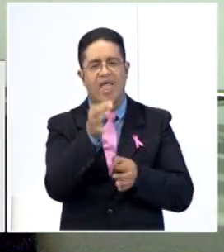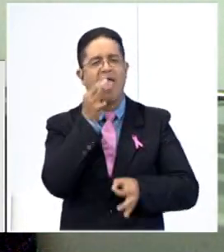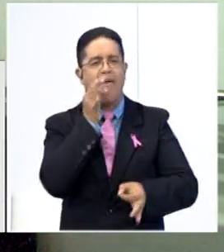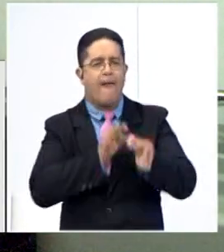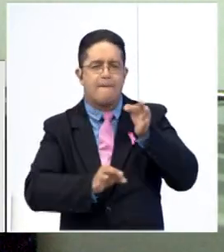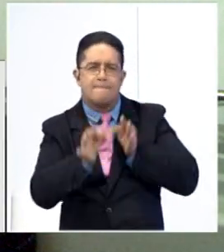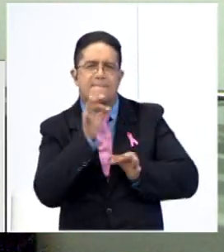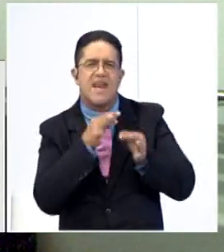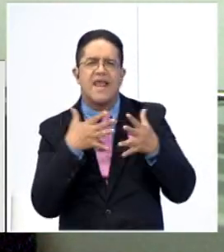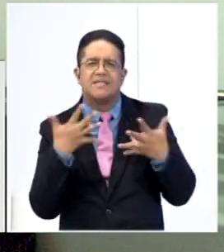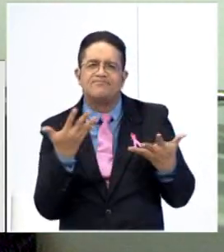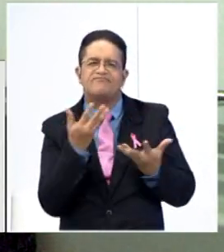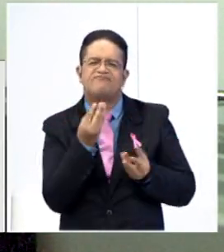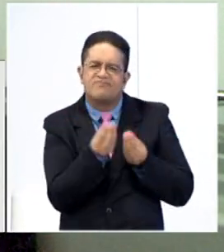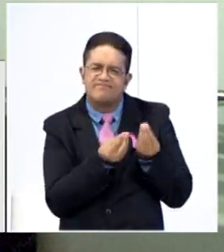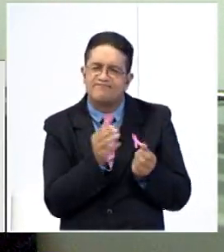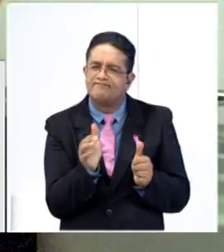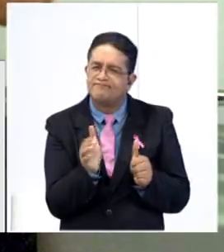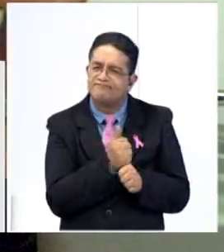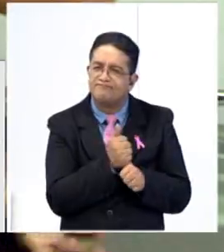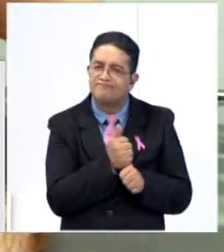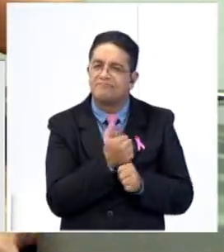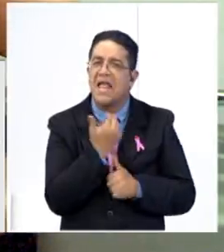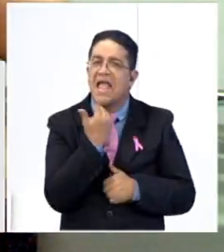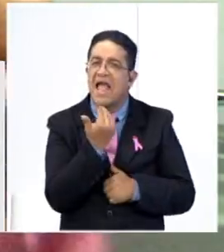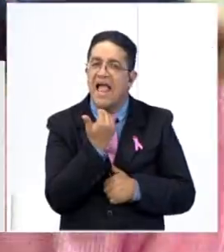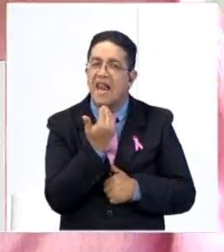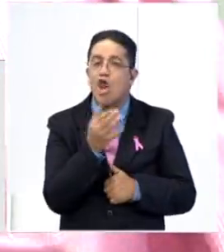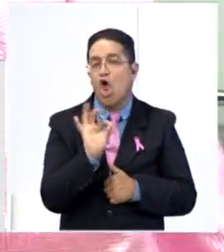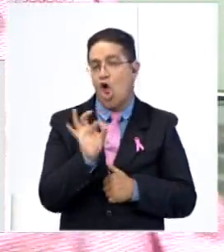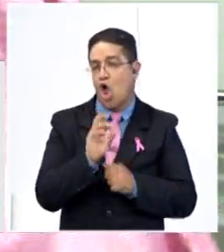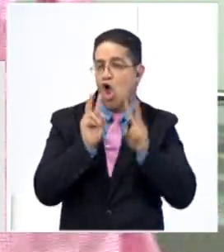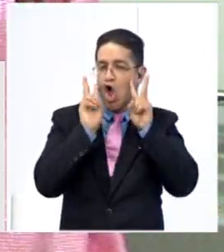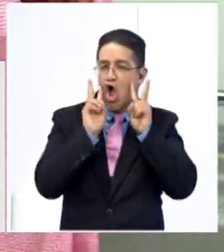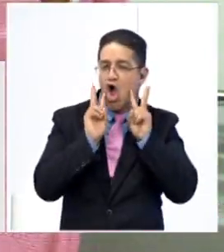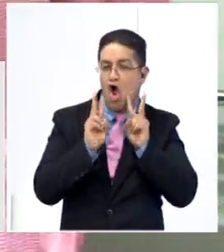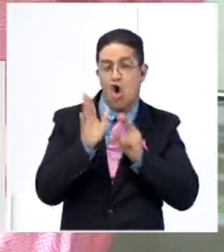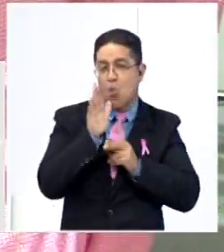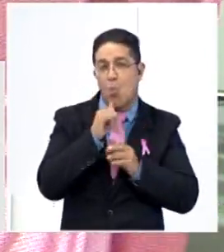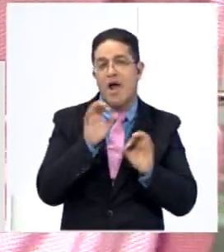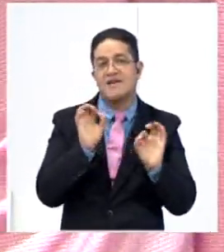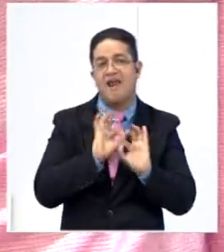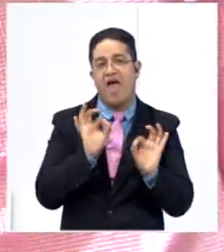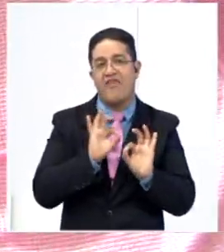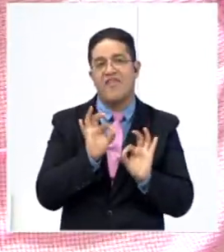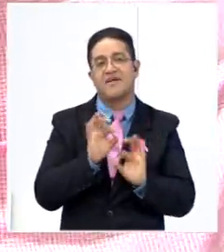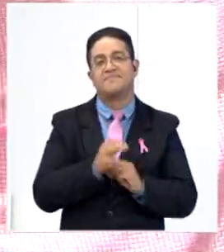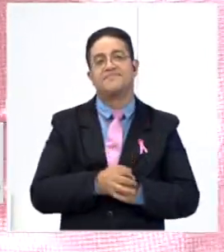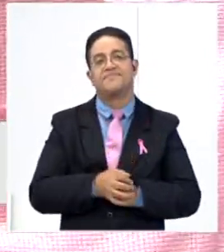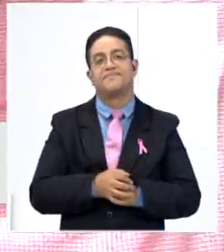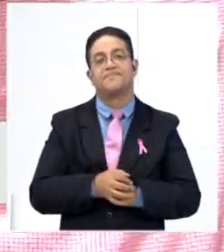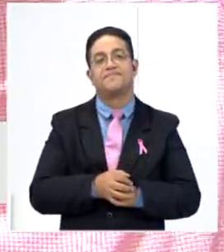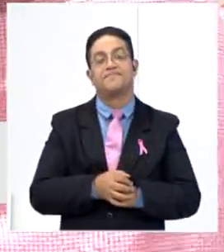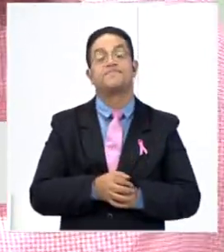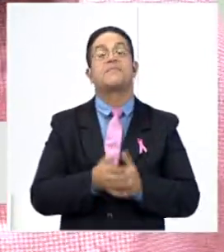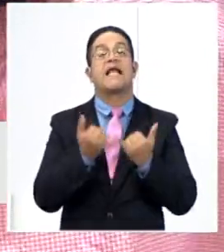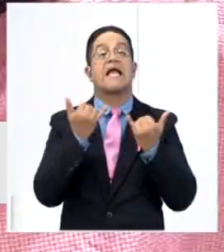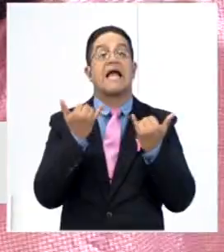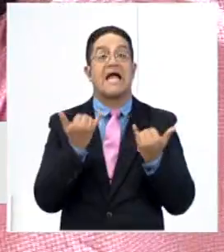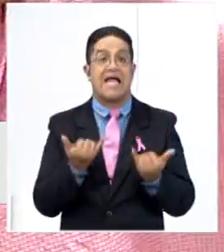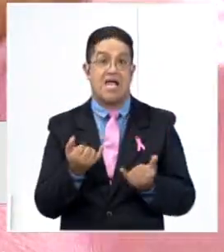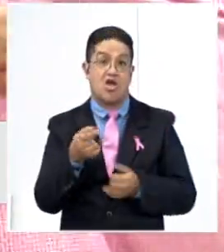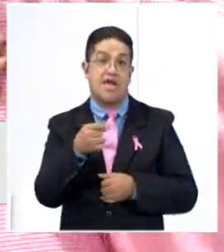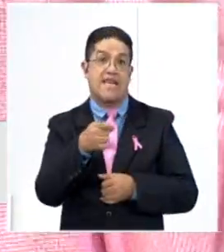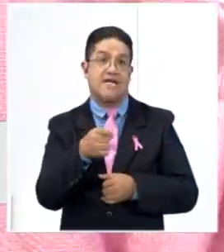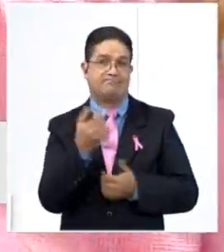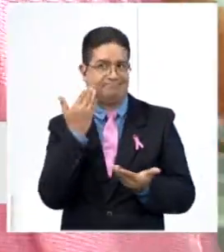bien el hallazgo, si es una paciente que está totalmente sana y si se observa algún tipo de lesión. Vamos a irnos de esta